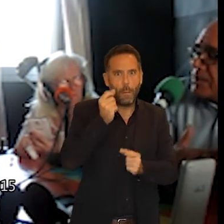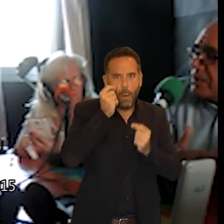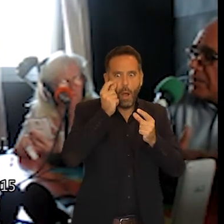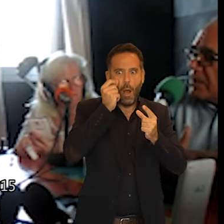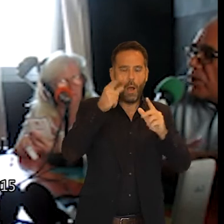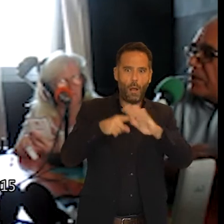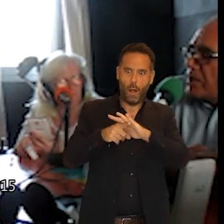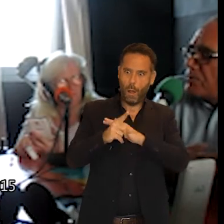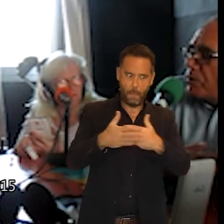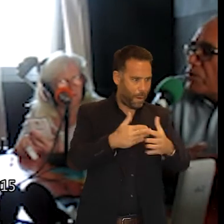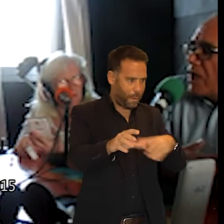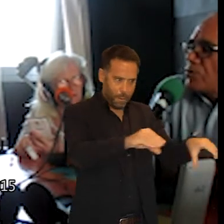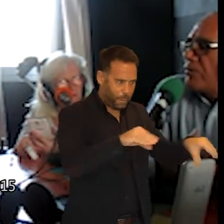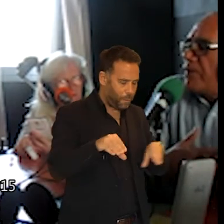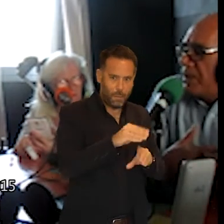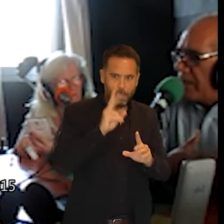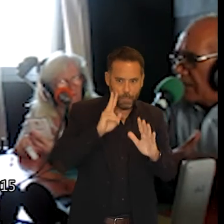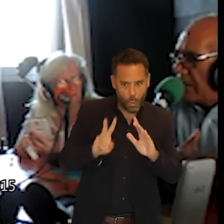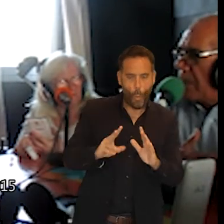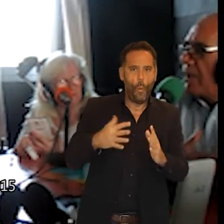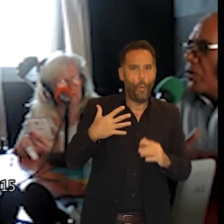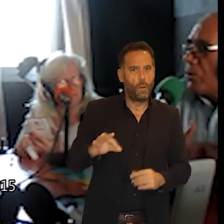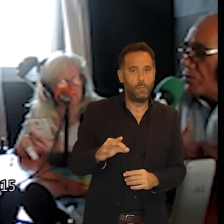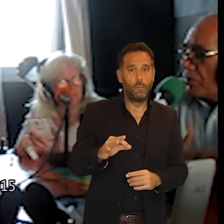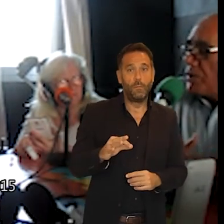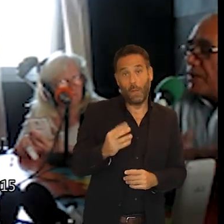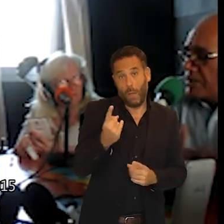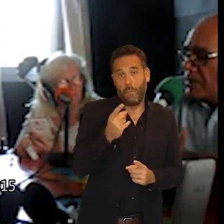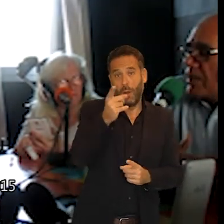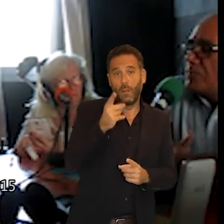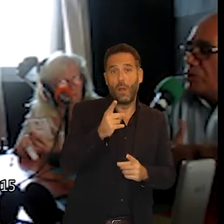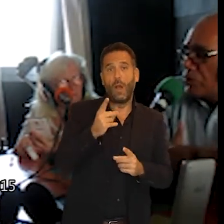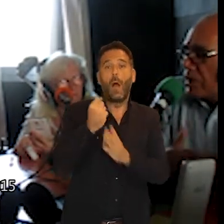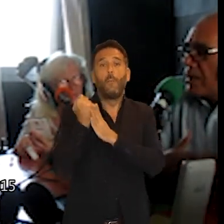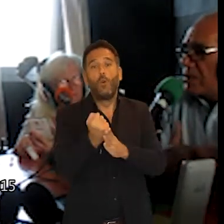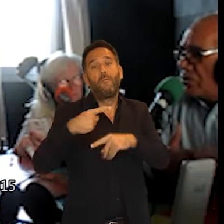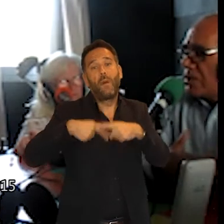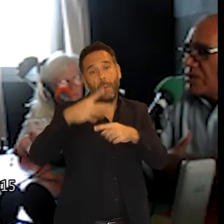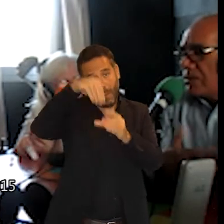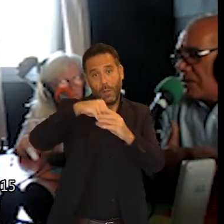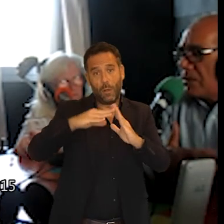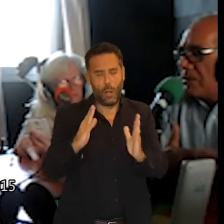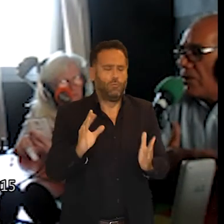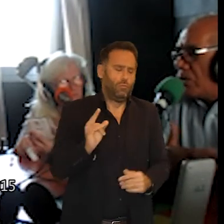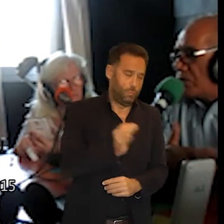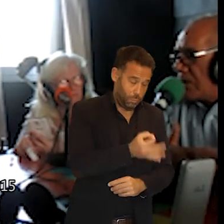ves... Hombre, pues, también necesitaréis la ayuda de la propia familia en casa, porque sí, si no, sí. claro. sería siempre casi que... Claro. Nunca hay problema.